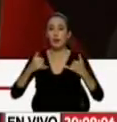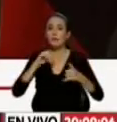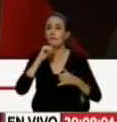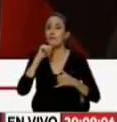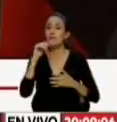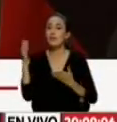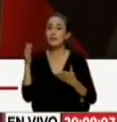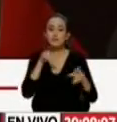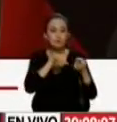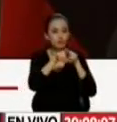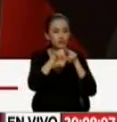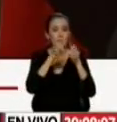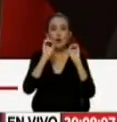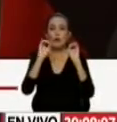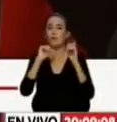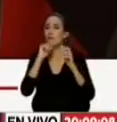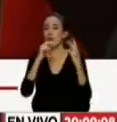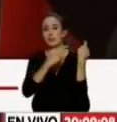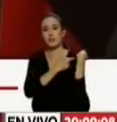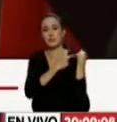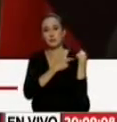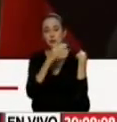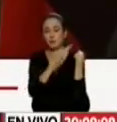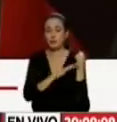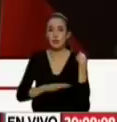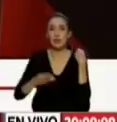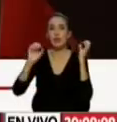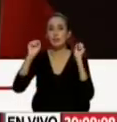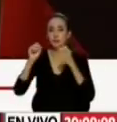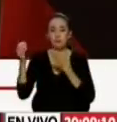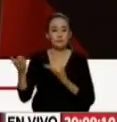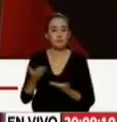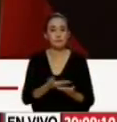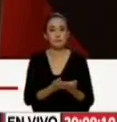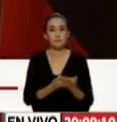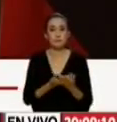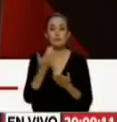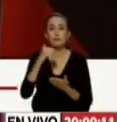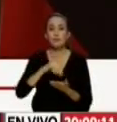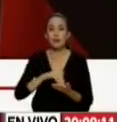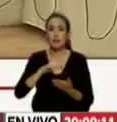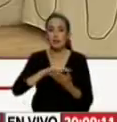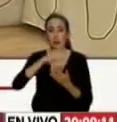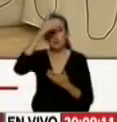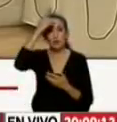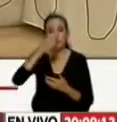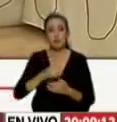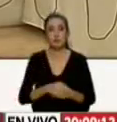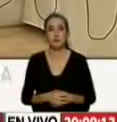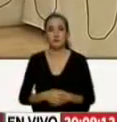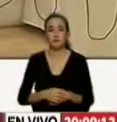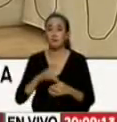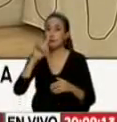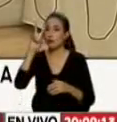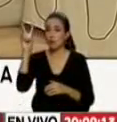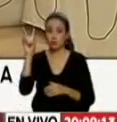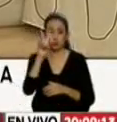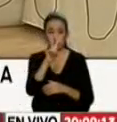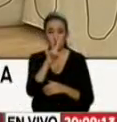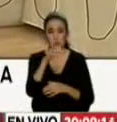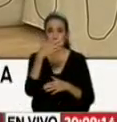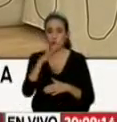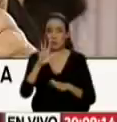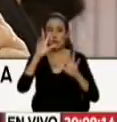de competencia del tribunal para haber dictado el laudo que dictó. Los dos deberán ser presentados en un máximo